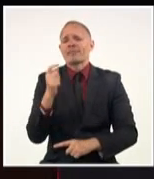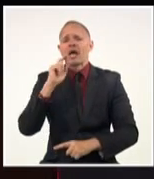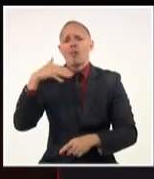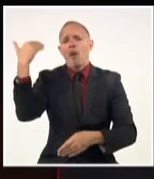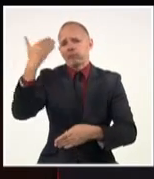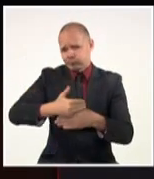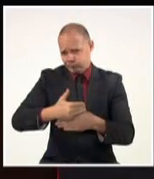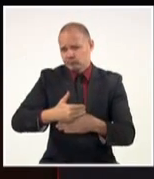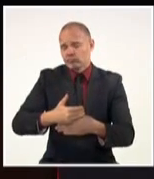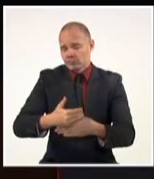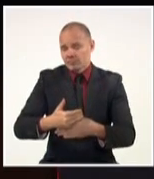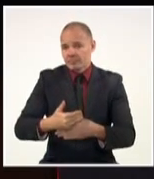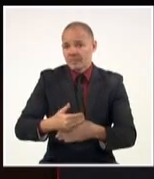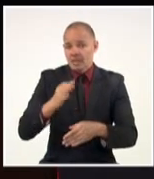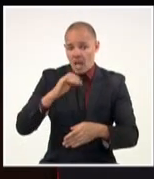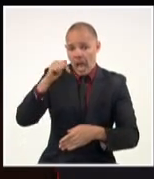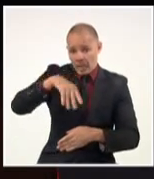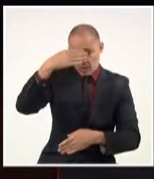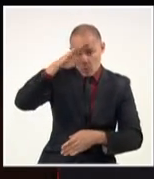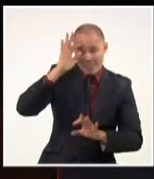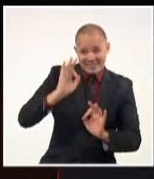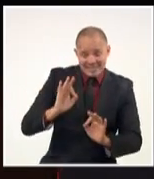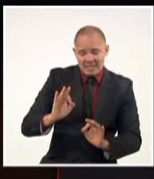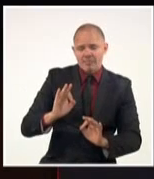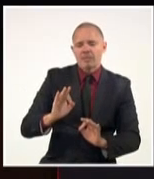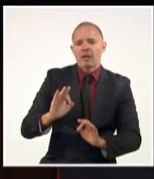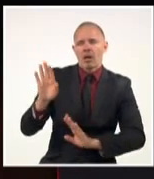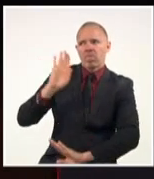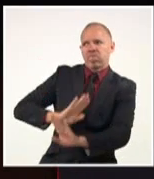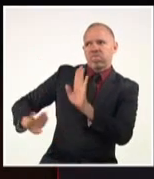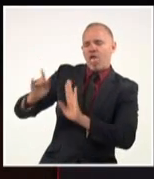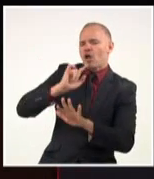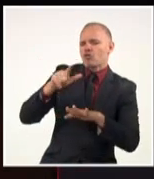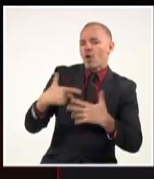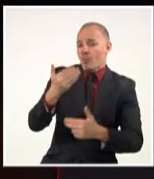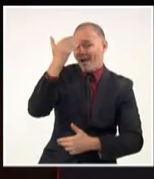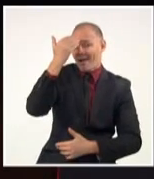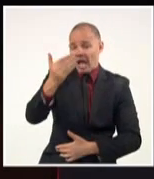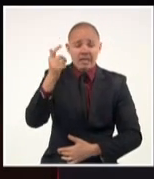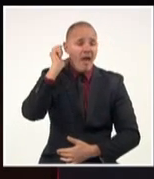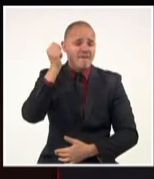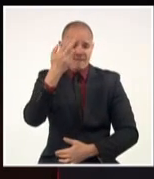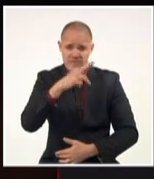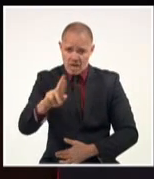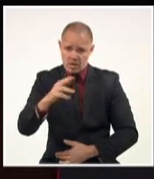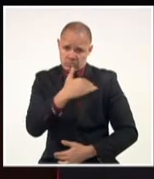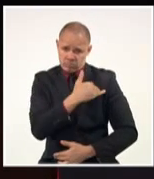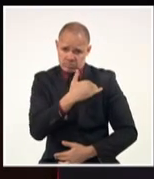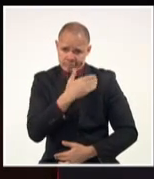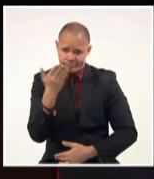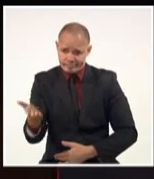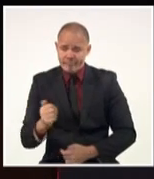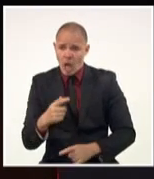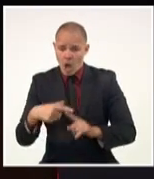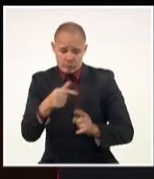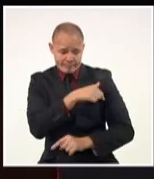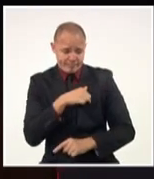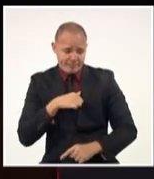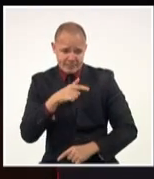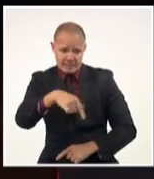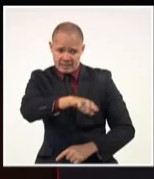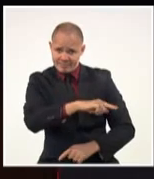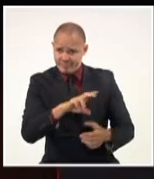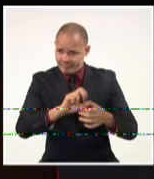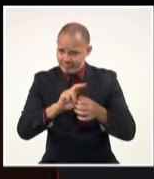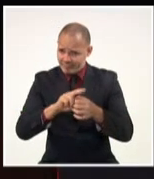defensiva de sus gloriosas Fuerzas Armadas Revolucionarias y mantiene alertas sus órganos de seguridad del Estado y